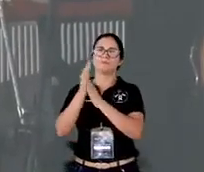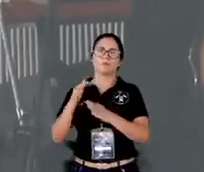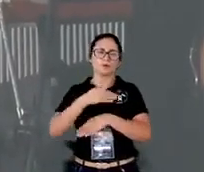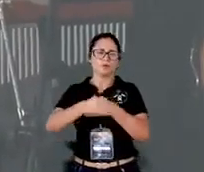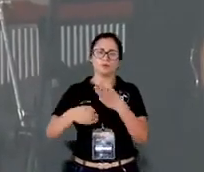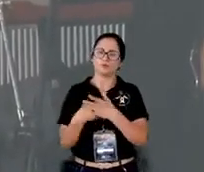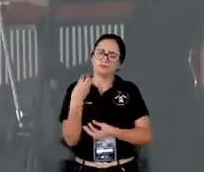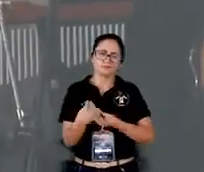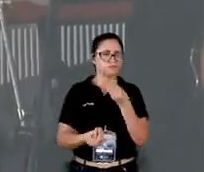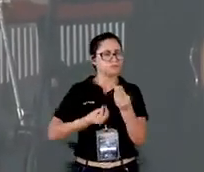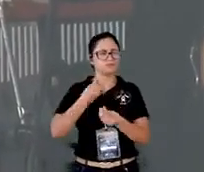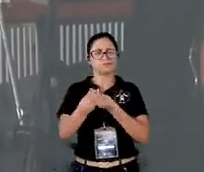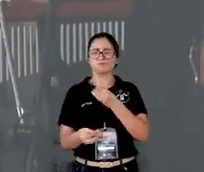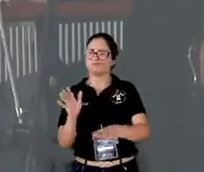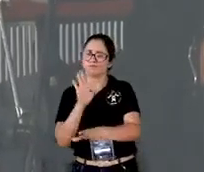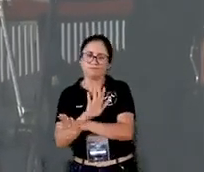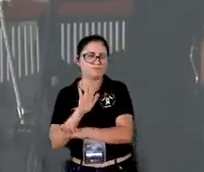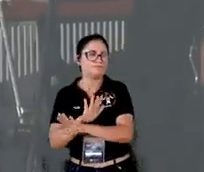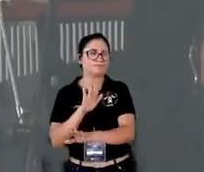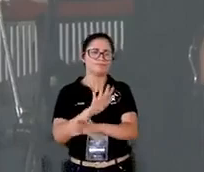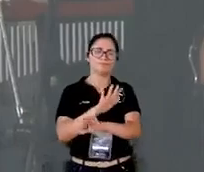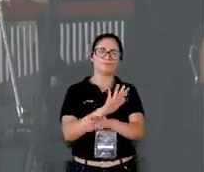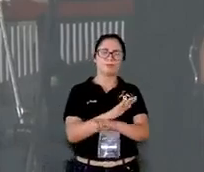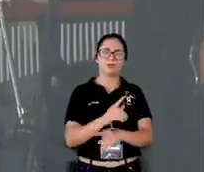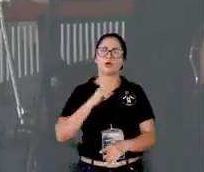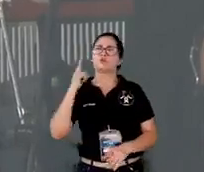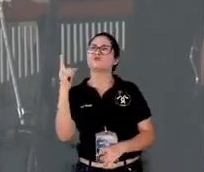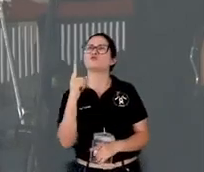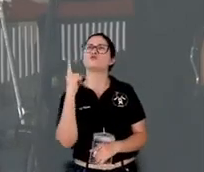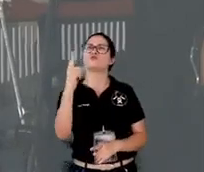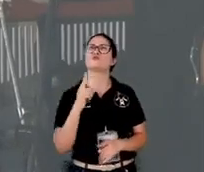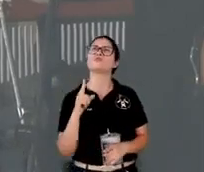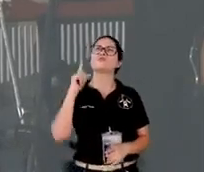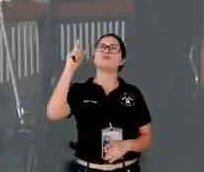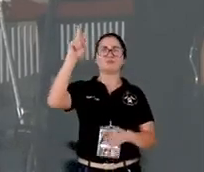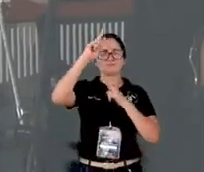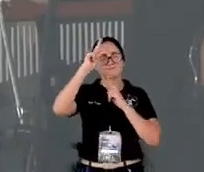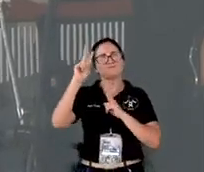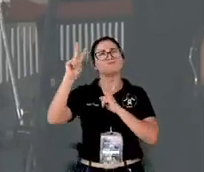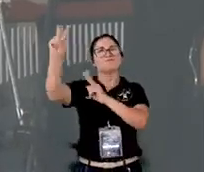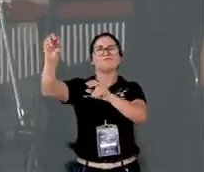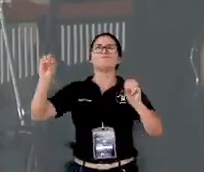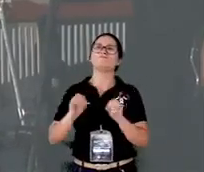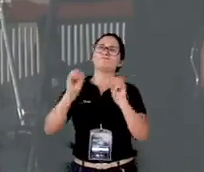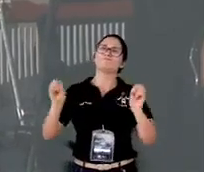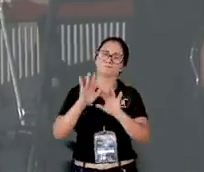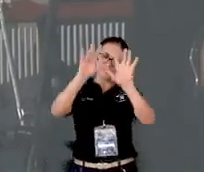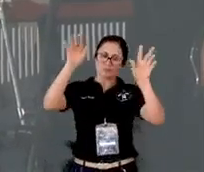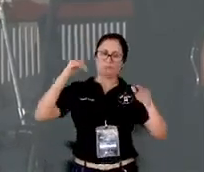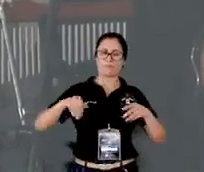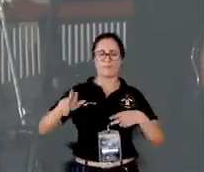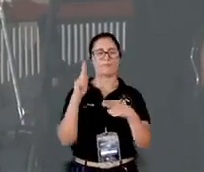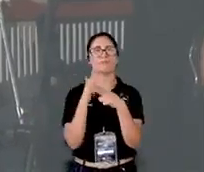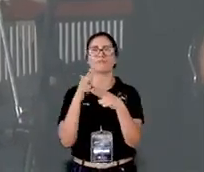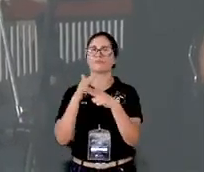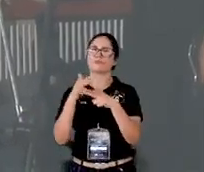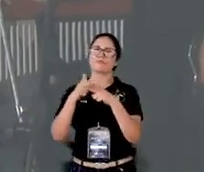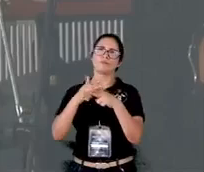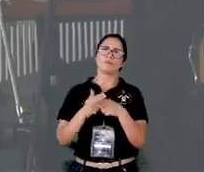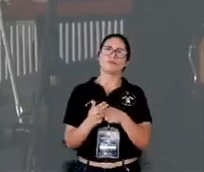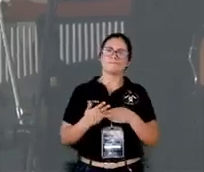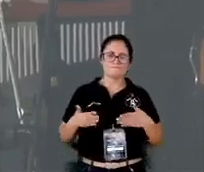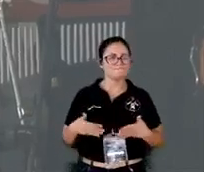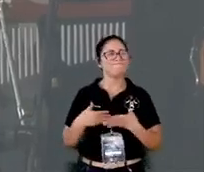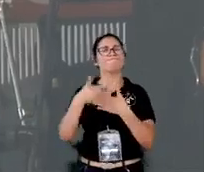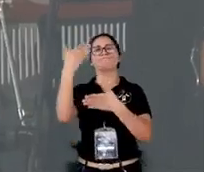lo que hagamos en esta tarde sea solamente para la honra y la gloria de su nombre. Desea